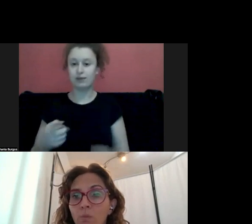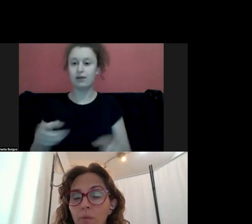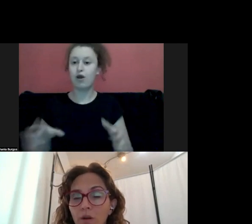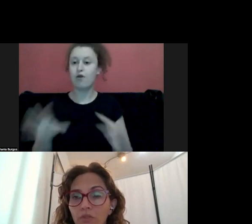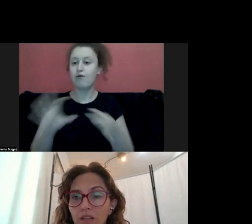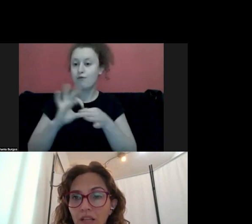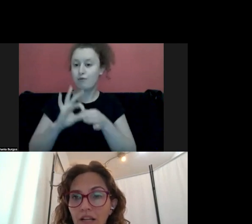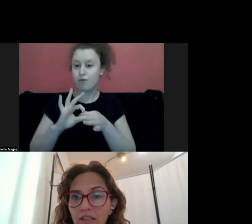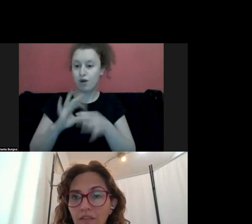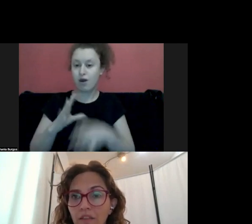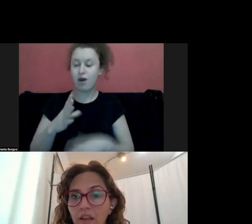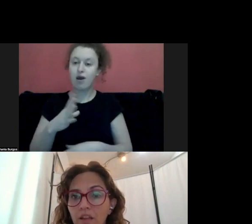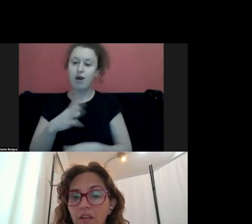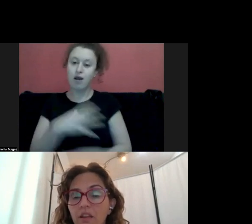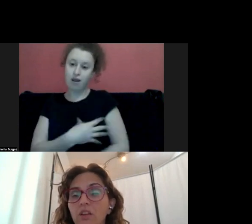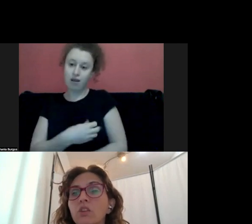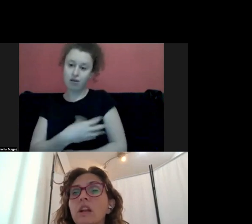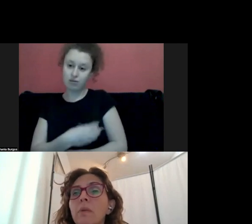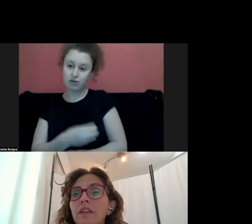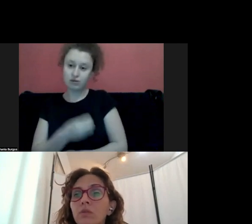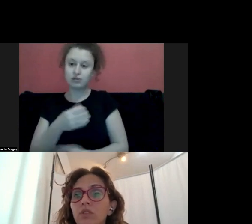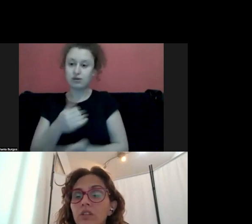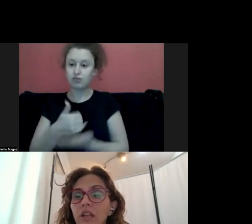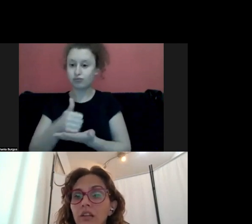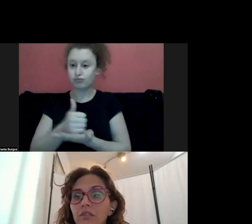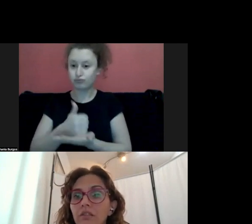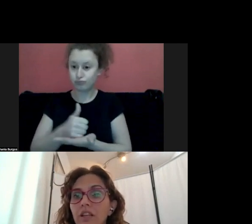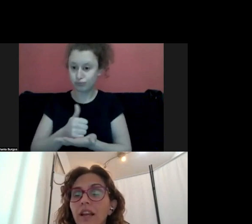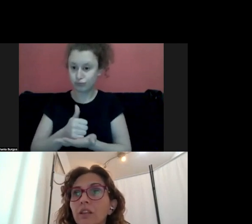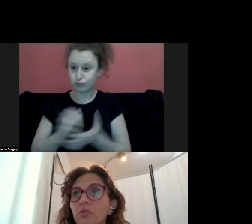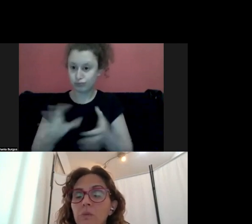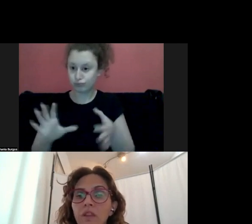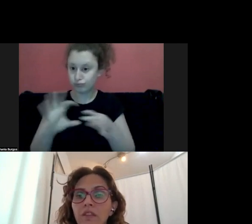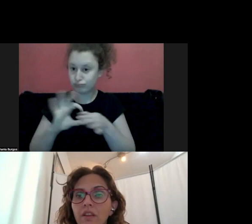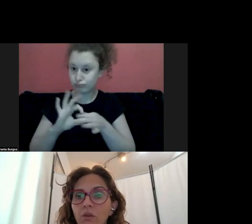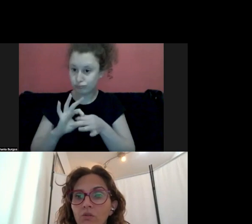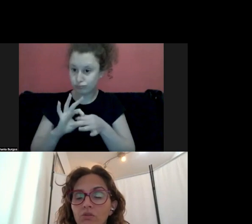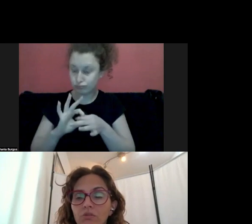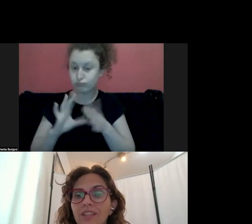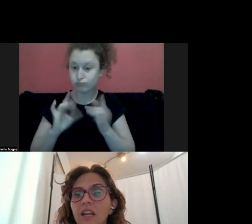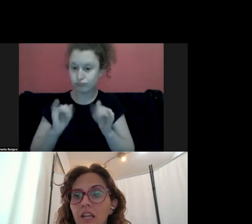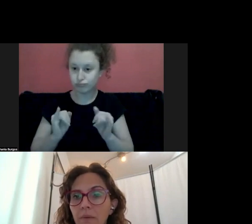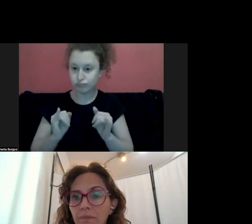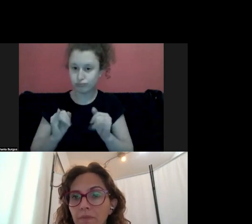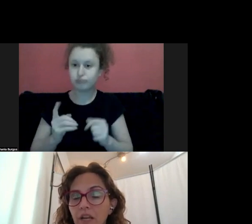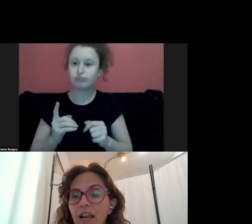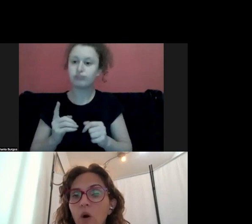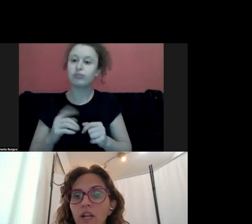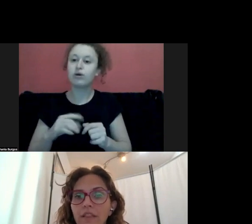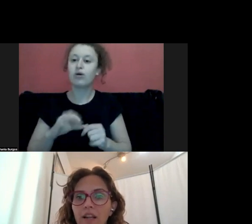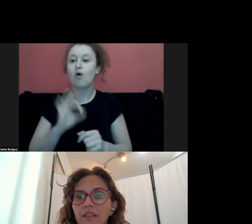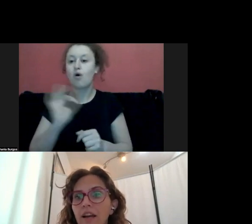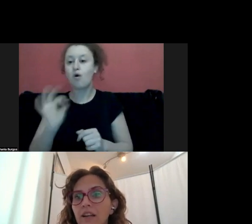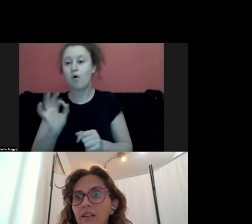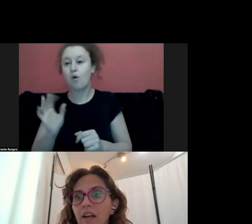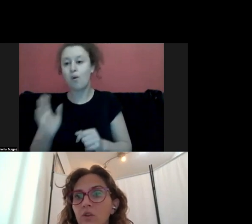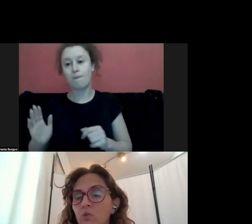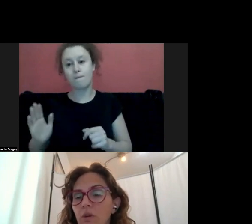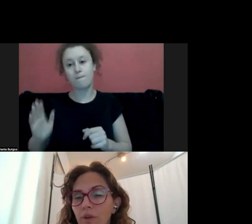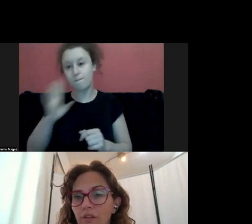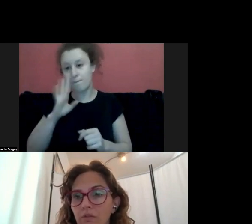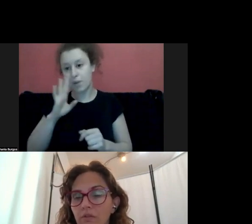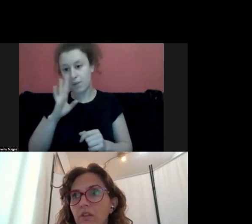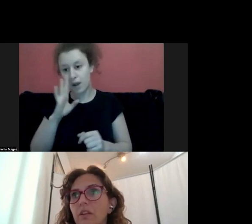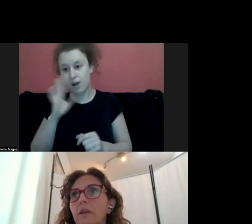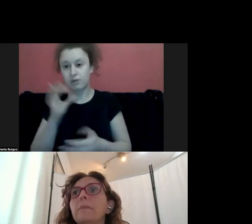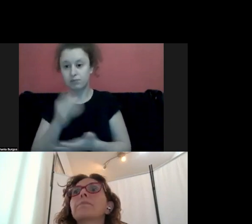a un bebé autista lactancia? ¿Y una madre autista? ¿Qué retos específicos tiene a la hora de lactar a su